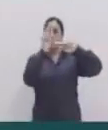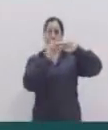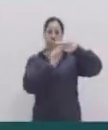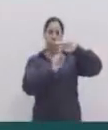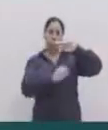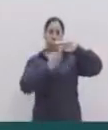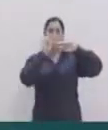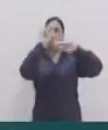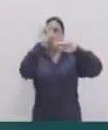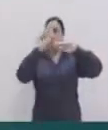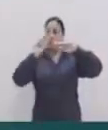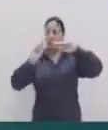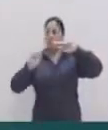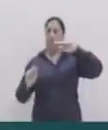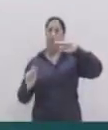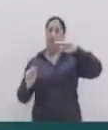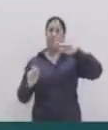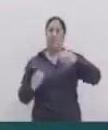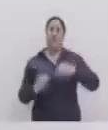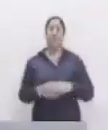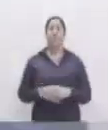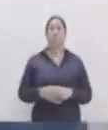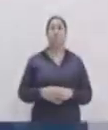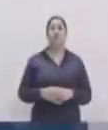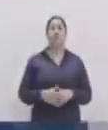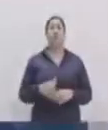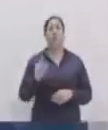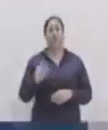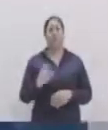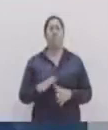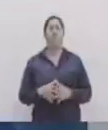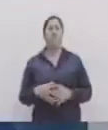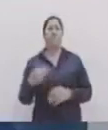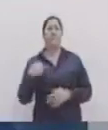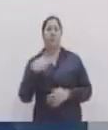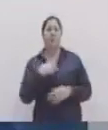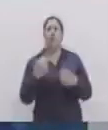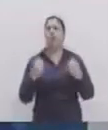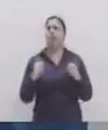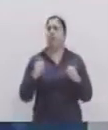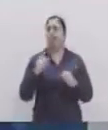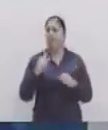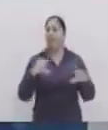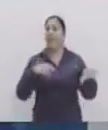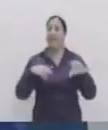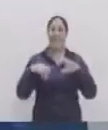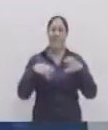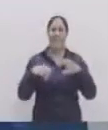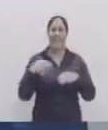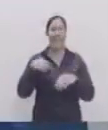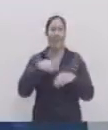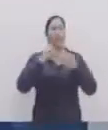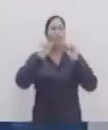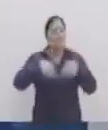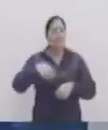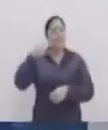forman parte de la circunferencia. A continuación vamos a hacer una actividad para